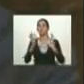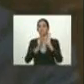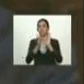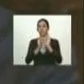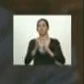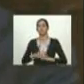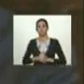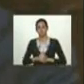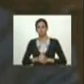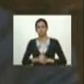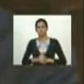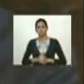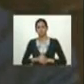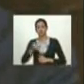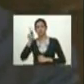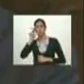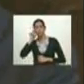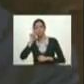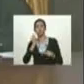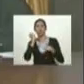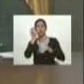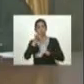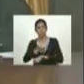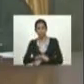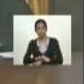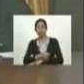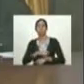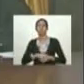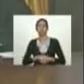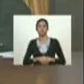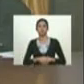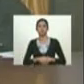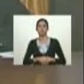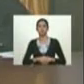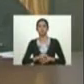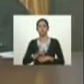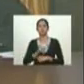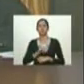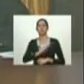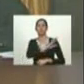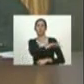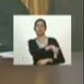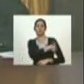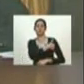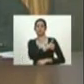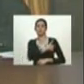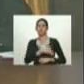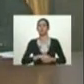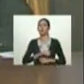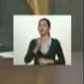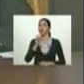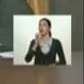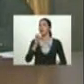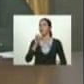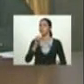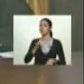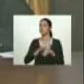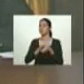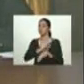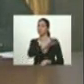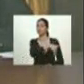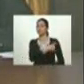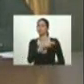Jorge arriza también profesor graduado en la universidad de Cambridge Perdón en la